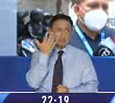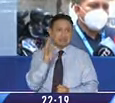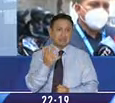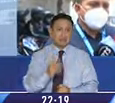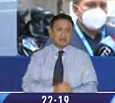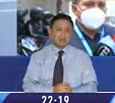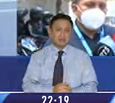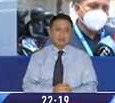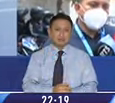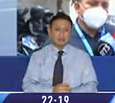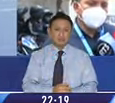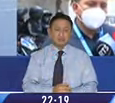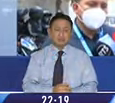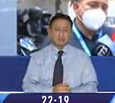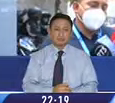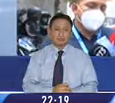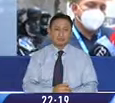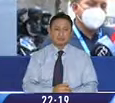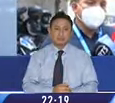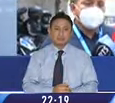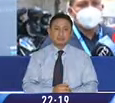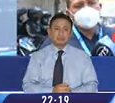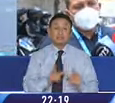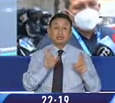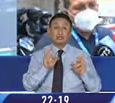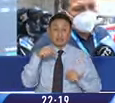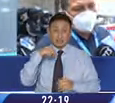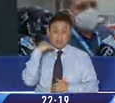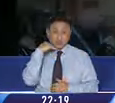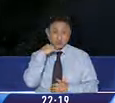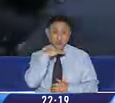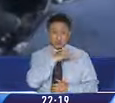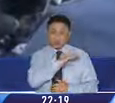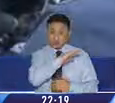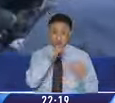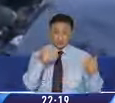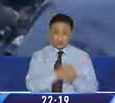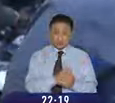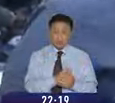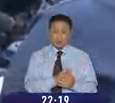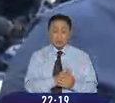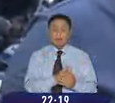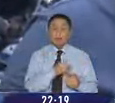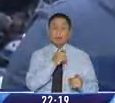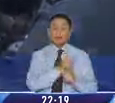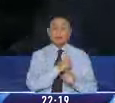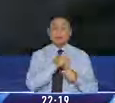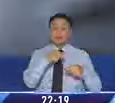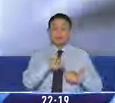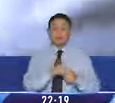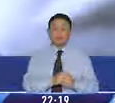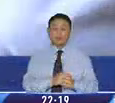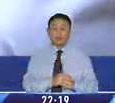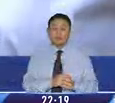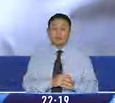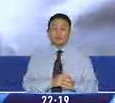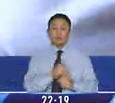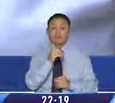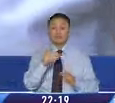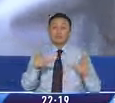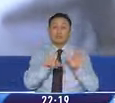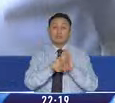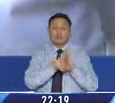tampoco todo lo que es el tema de higiene. Por lo cual, bajo lo que nos otorga los instrumentos